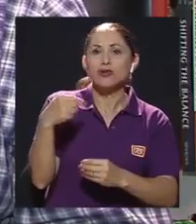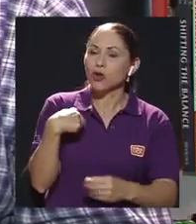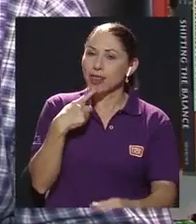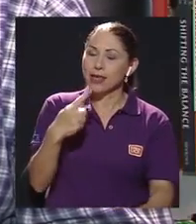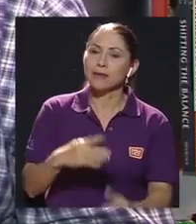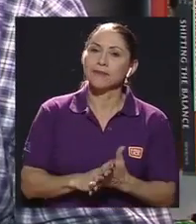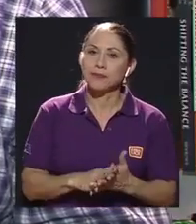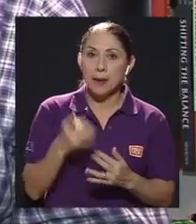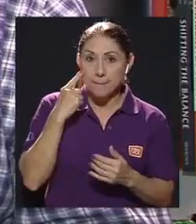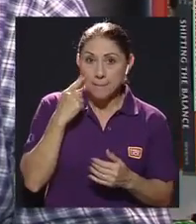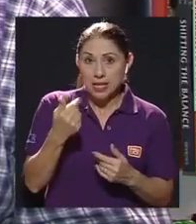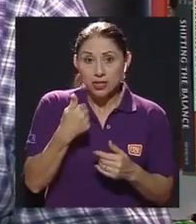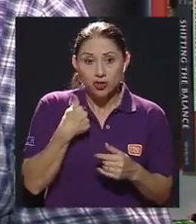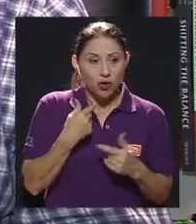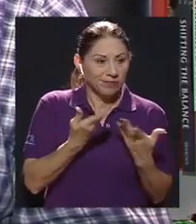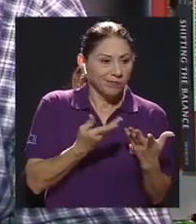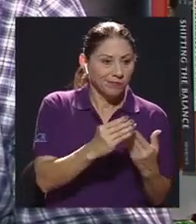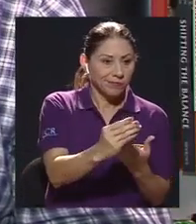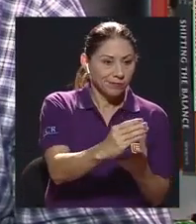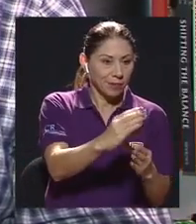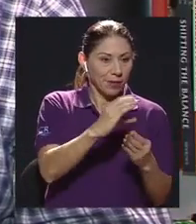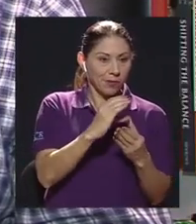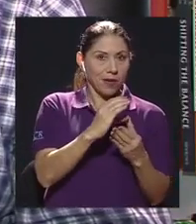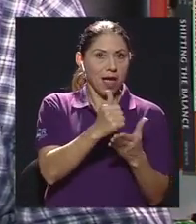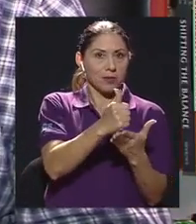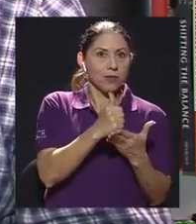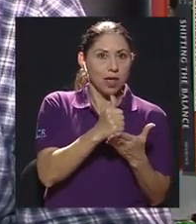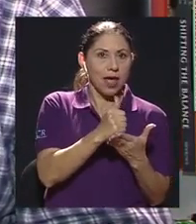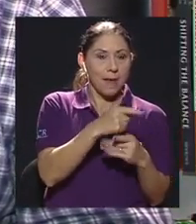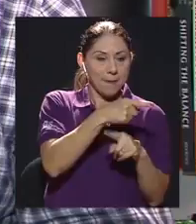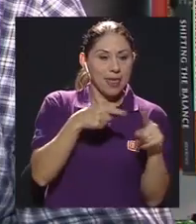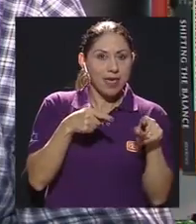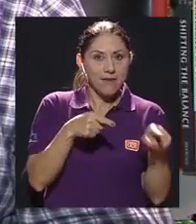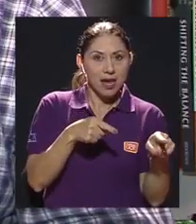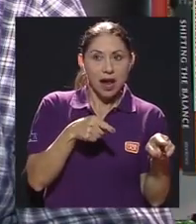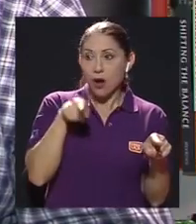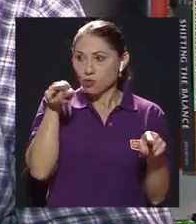mire, yo tengo media beca, ayúdeme usted a